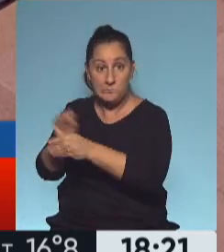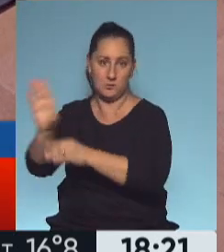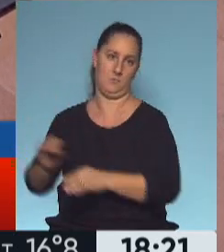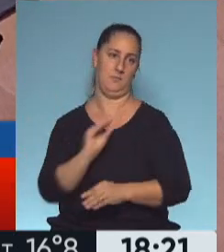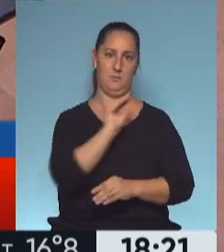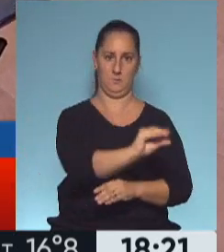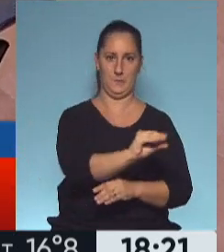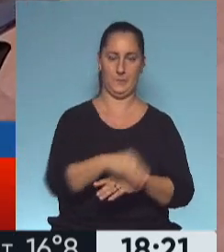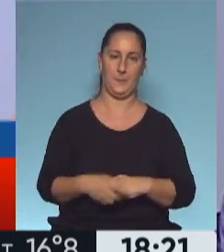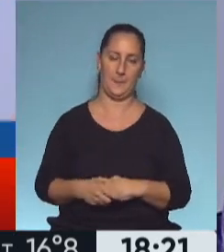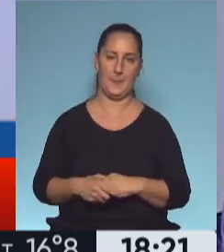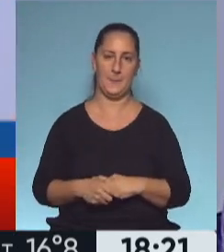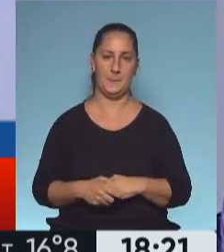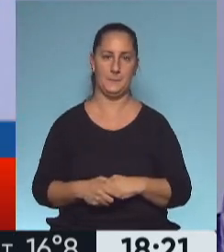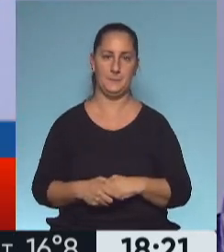vale.